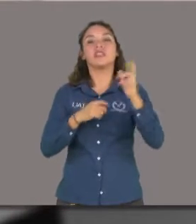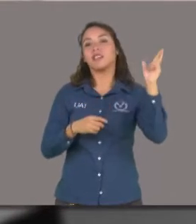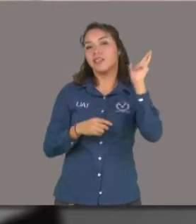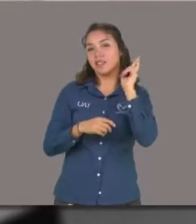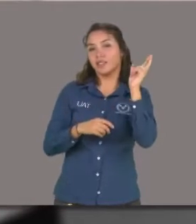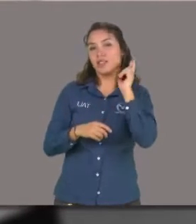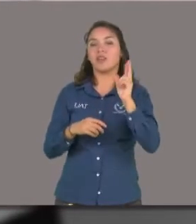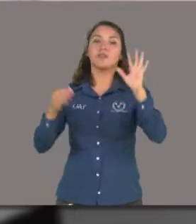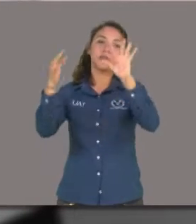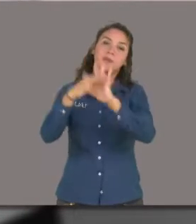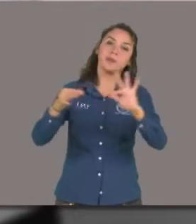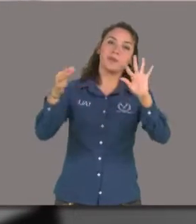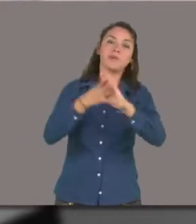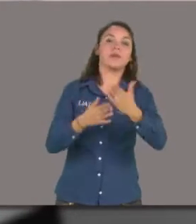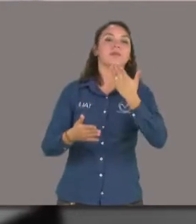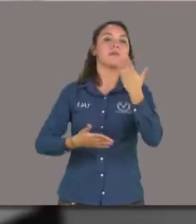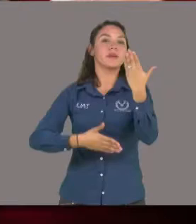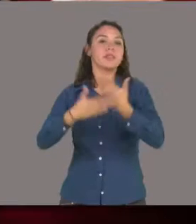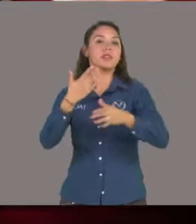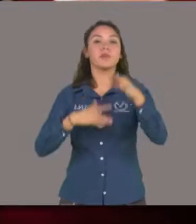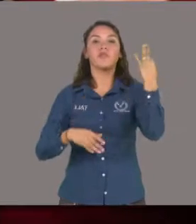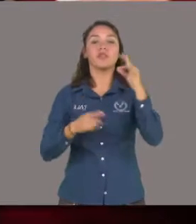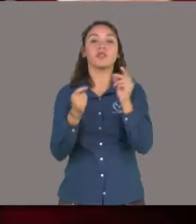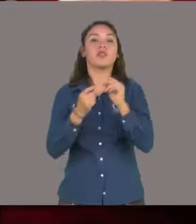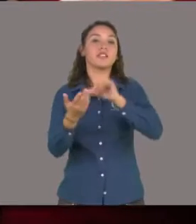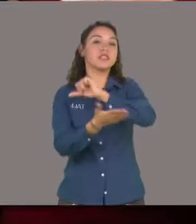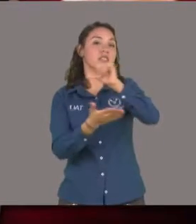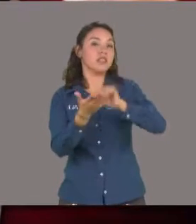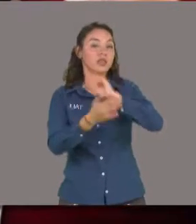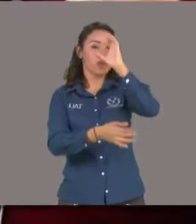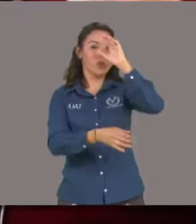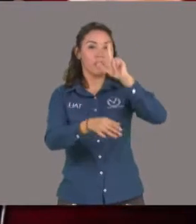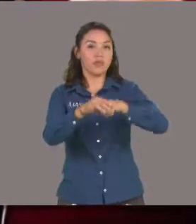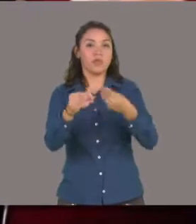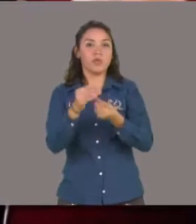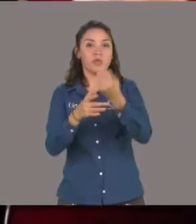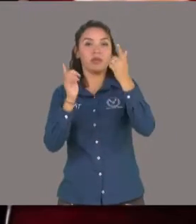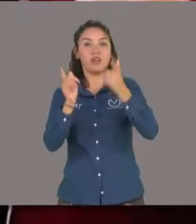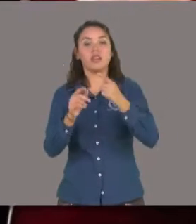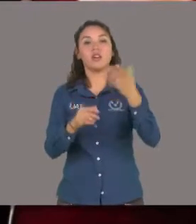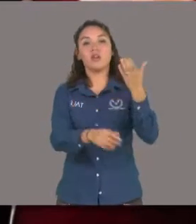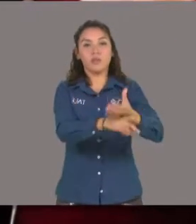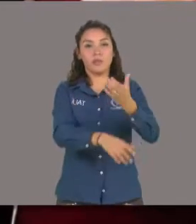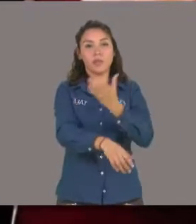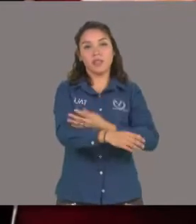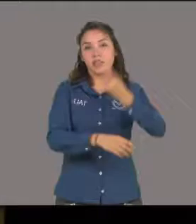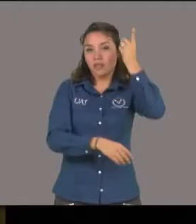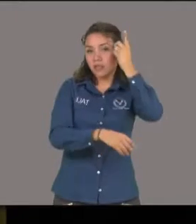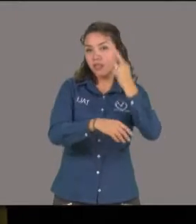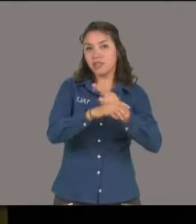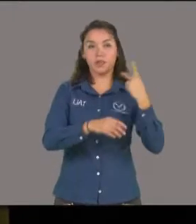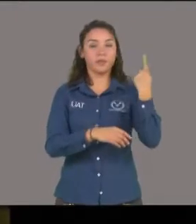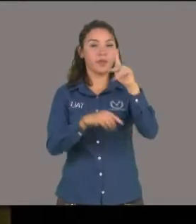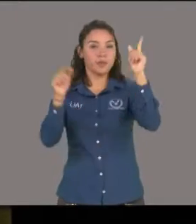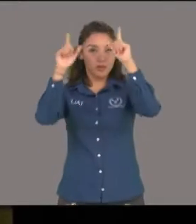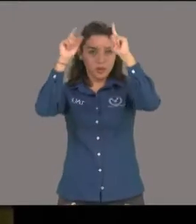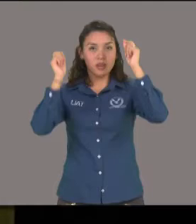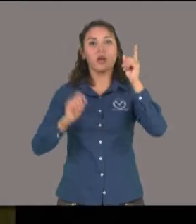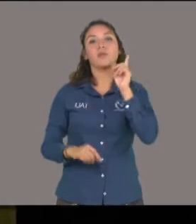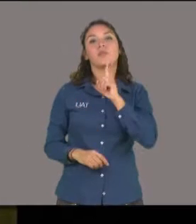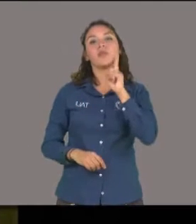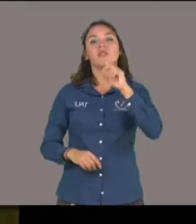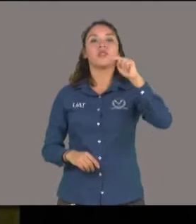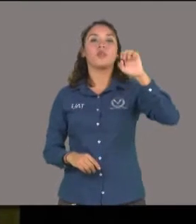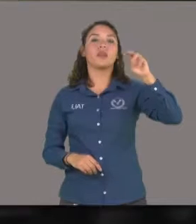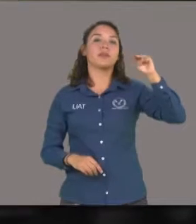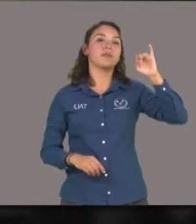por el rector de la UAD, José Andrés Suárez Fernández, en el Centro Cultural de Nuevo Laredo, acompañado por la directora de este plantel, Noemí Selene Alarcón